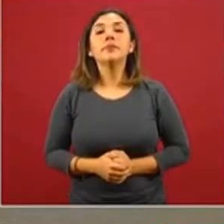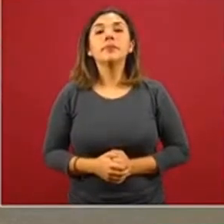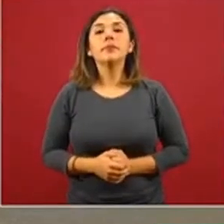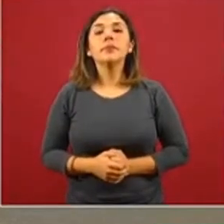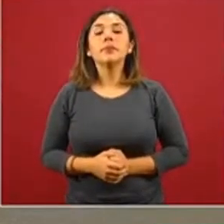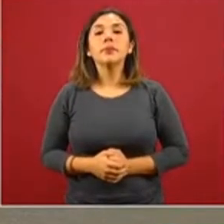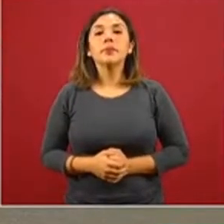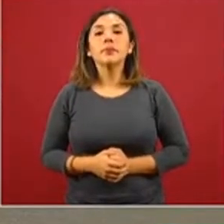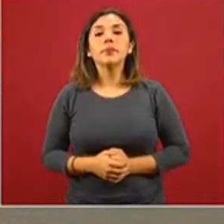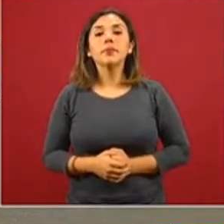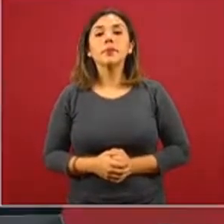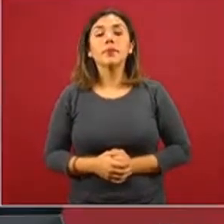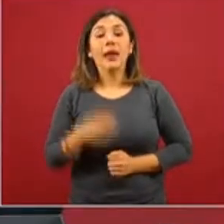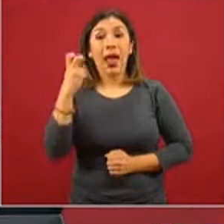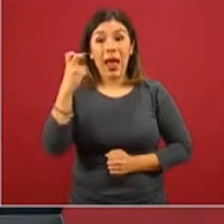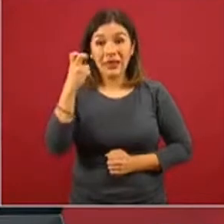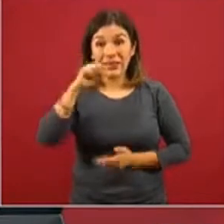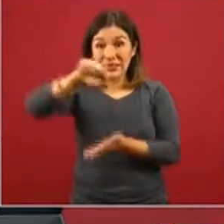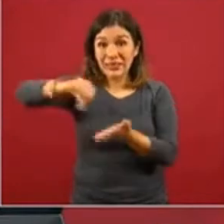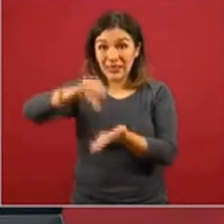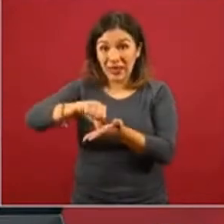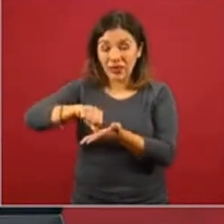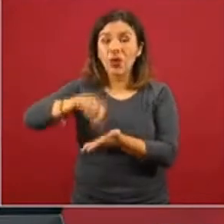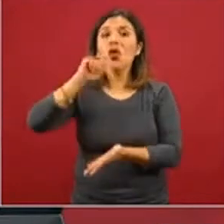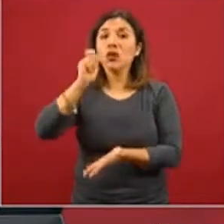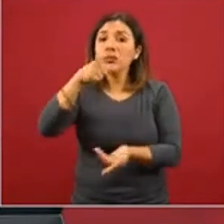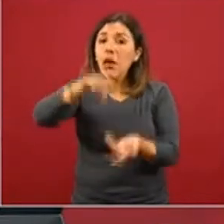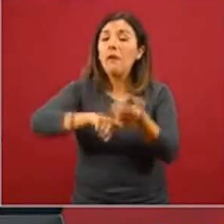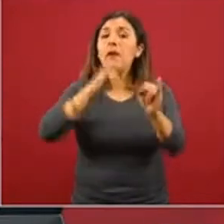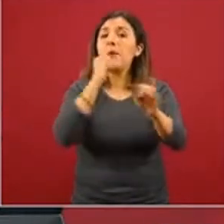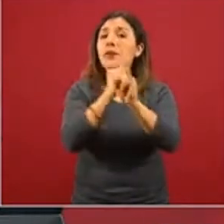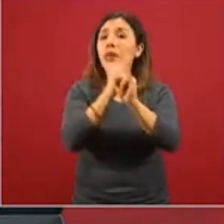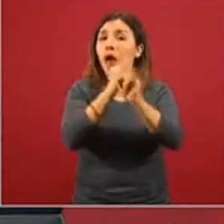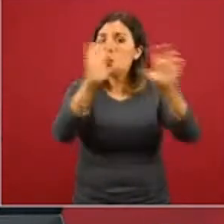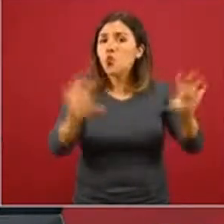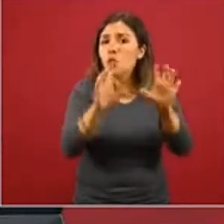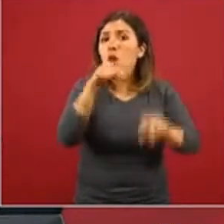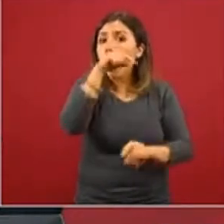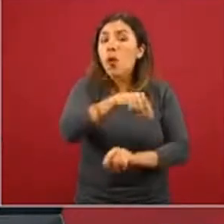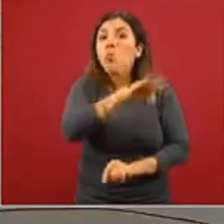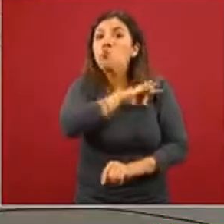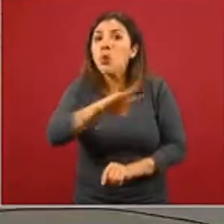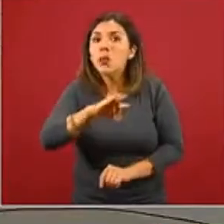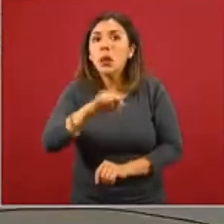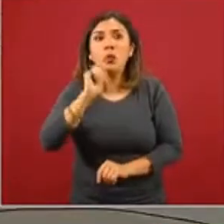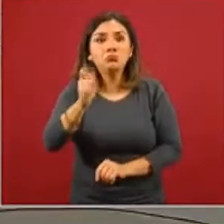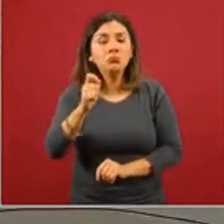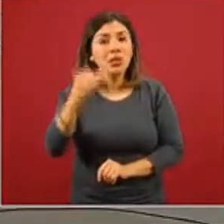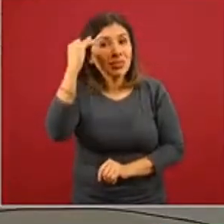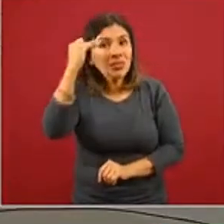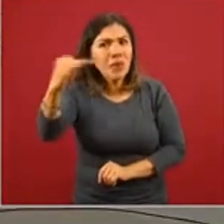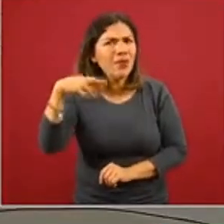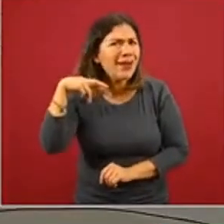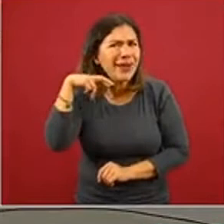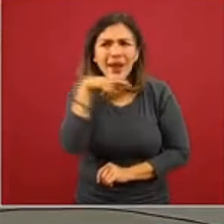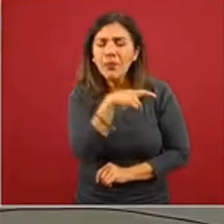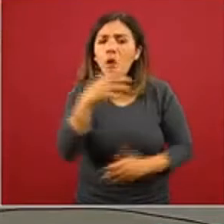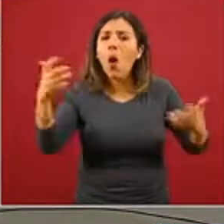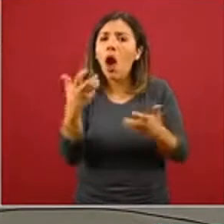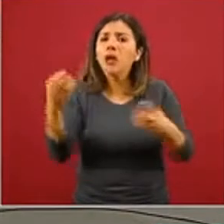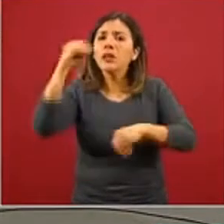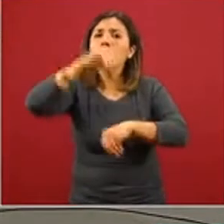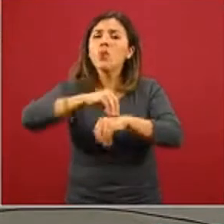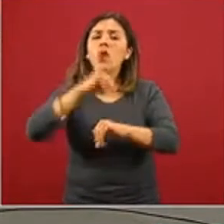desastres. Y este CEBOED es la plataforma informática que nos permitió en un tiempo muy rápido crear